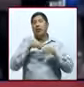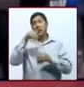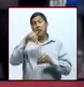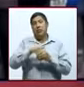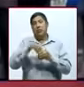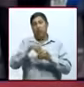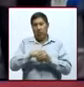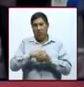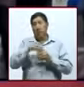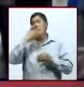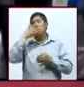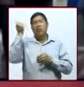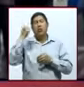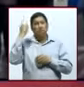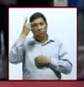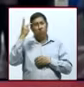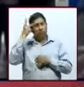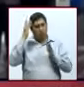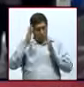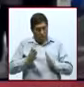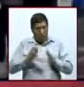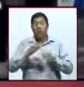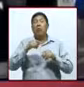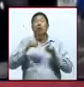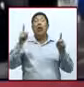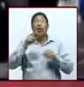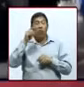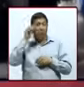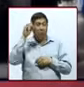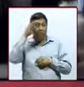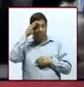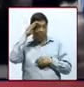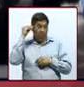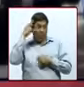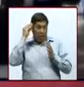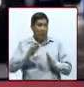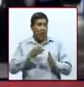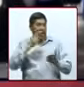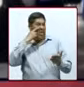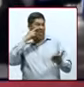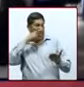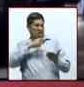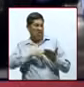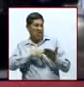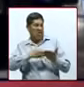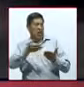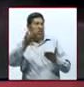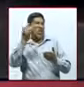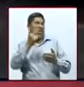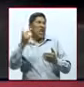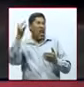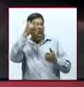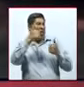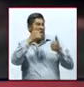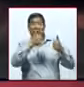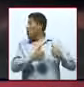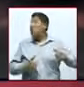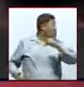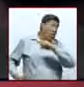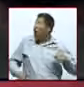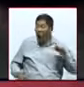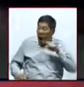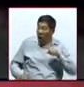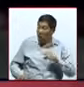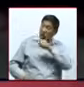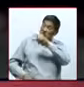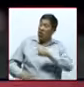elecciones primarias. Entre tanto, afines a Arce exigían el reconocimiento del Congreso del Alto y a Grover García como